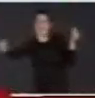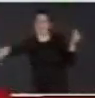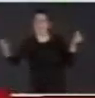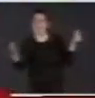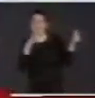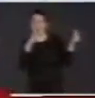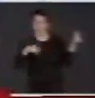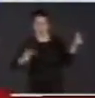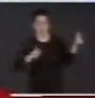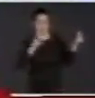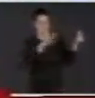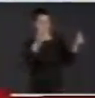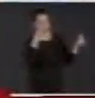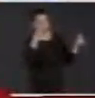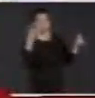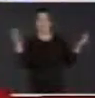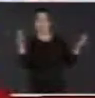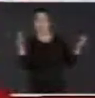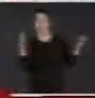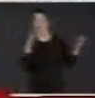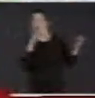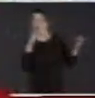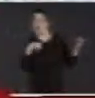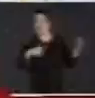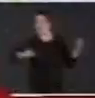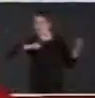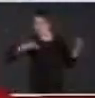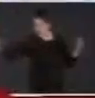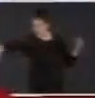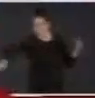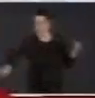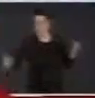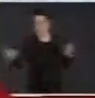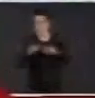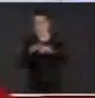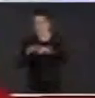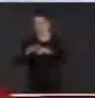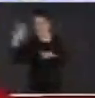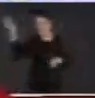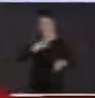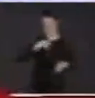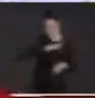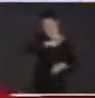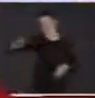la oportunidad de vengarme y hacerle sufrir en su justa medida.